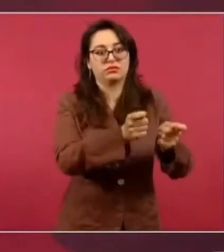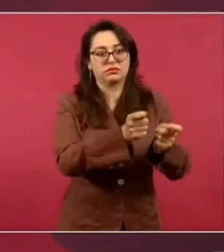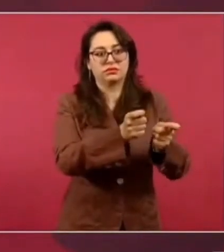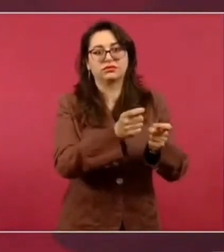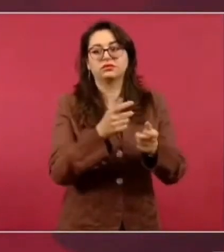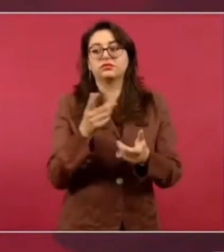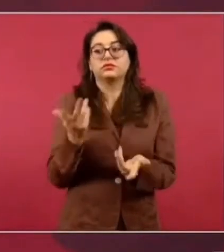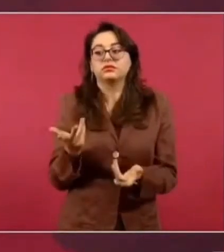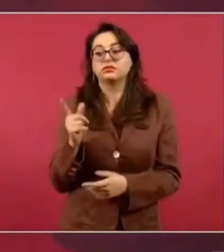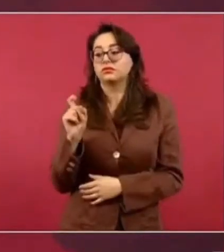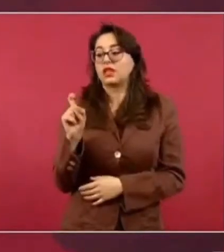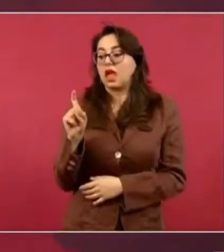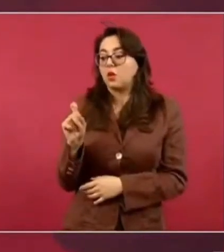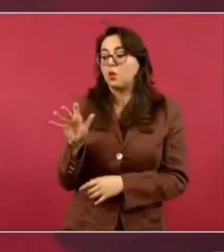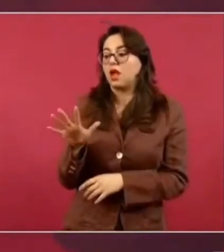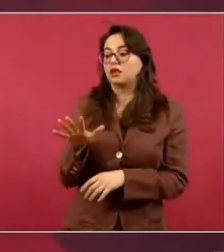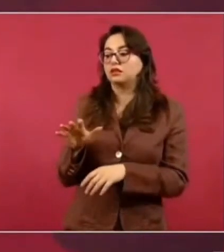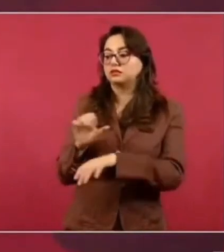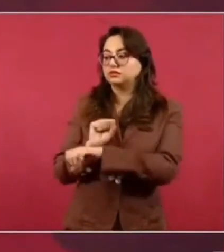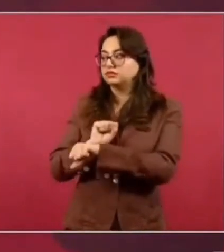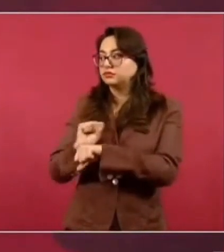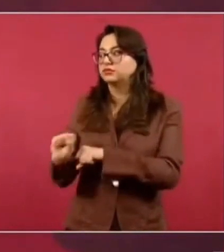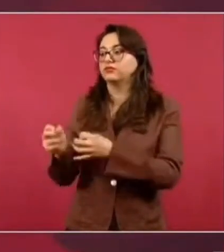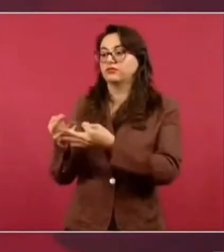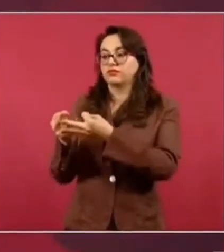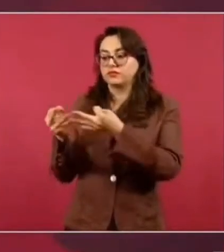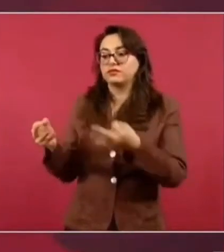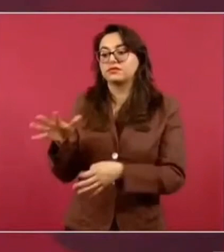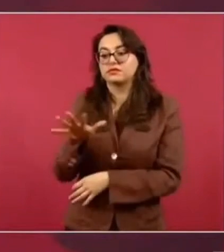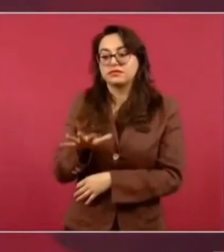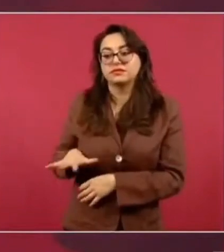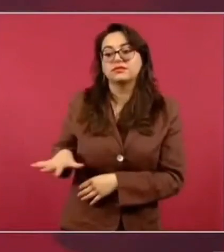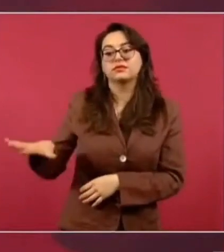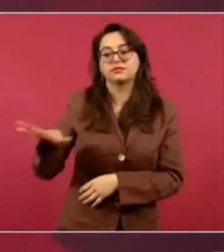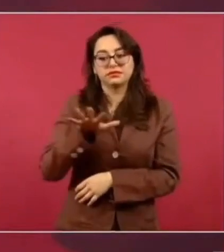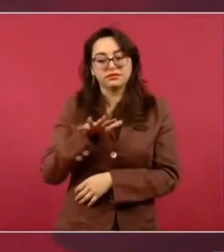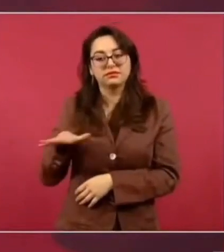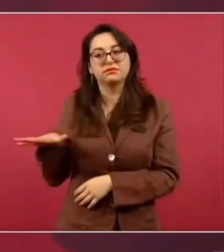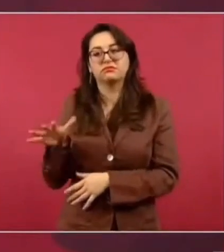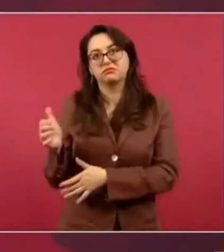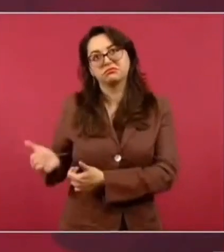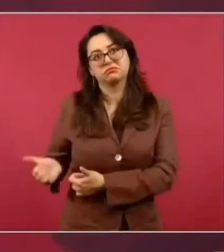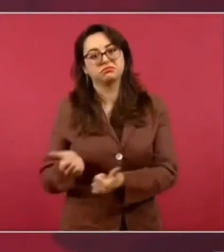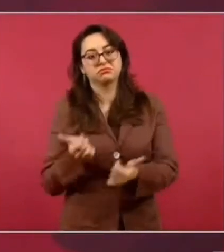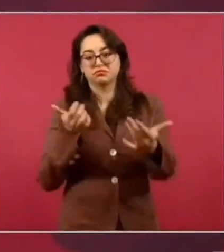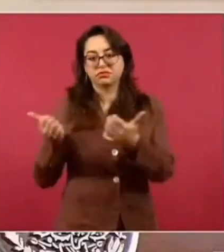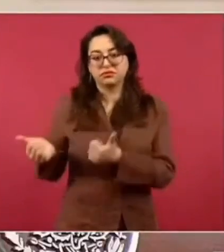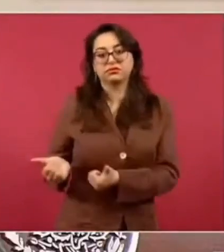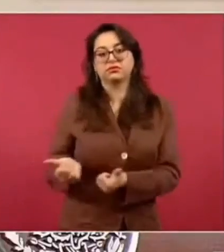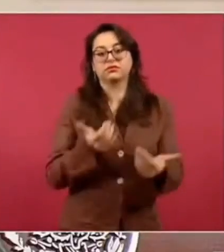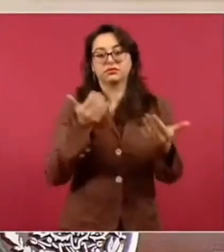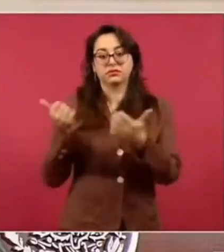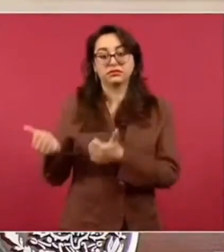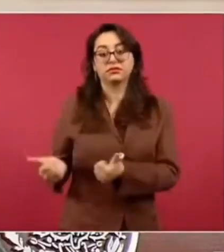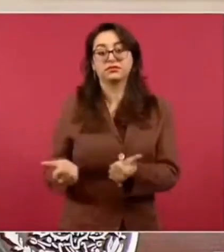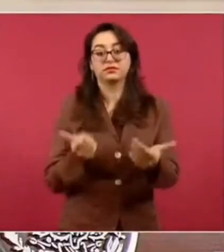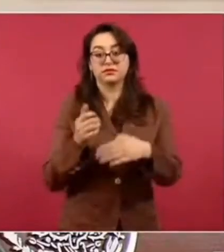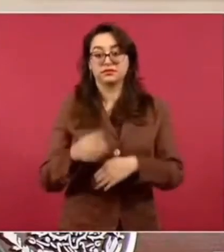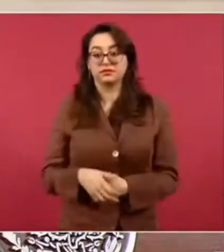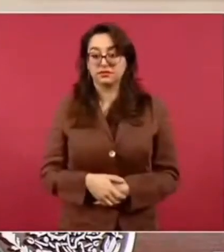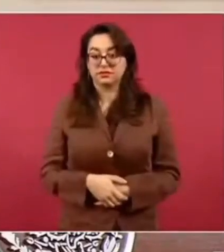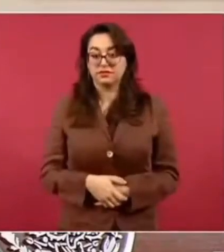el terreno, todo con el uso de los medios que desde hace mucho tiempo ya no informan,